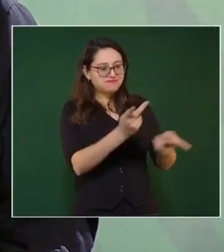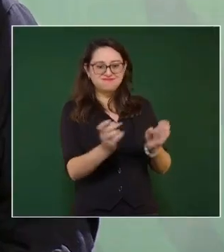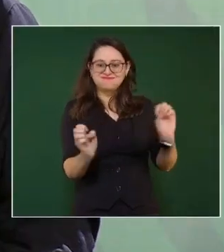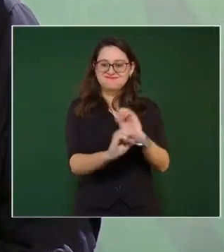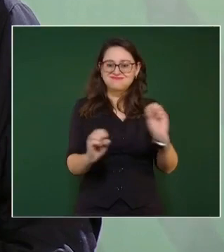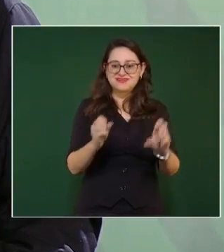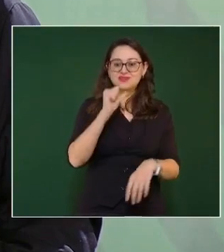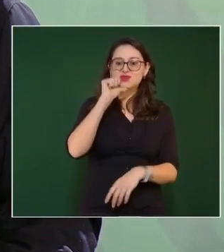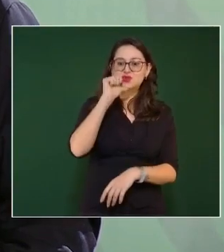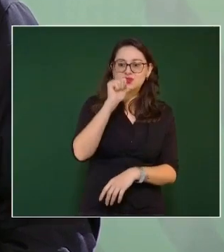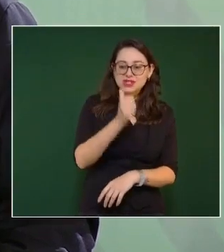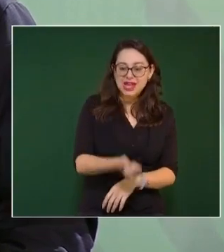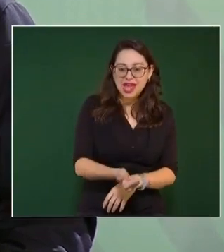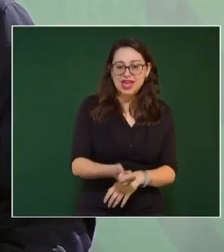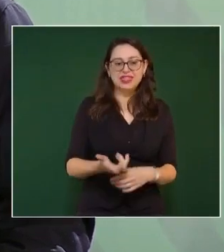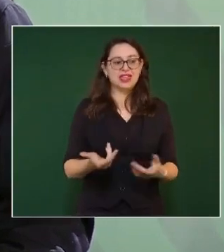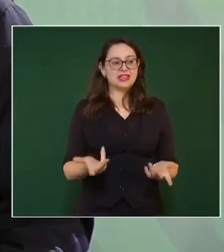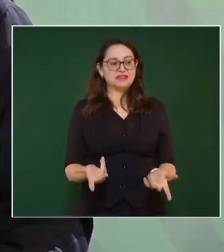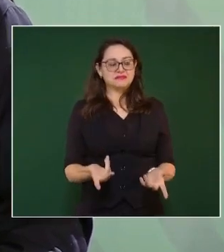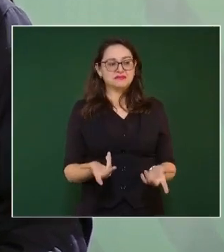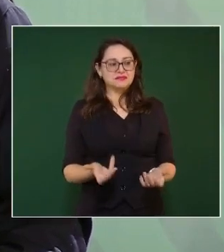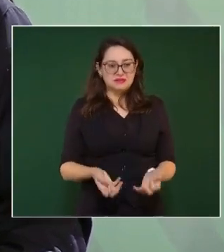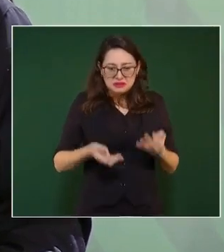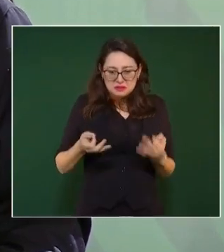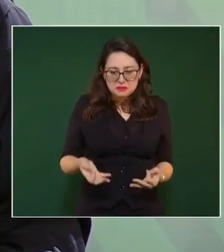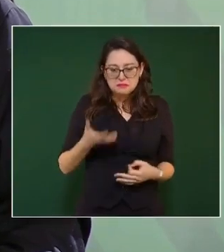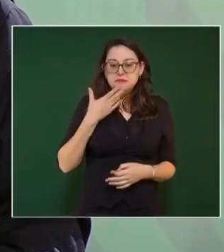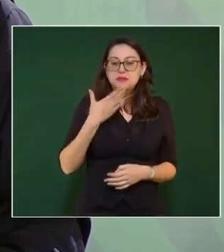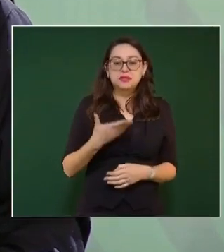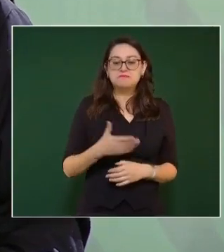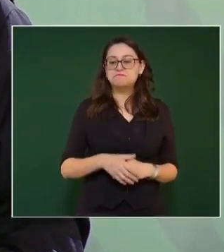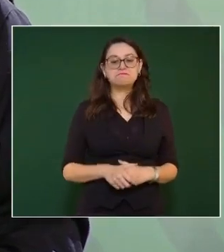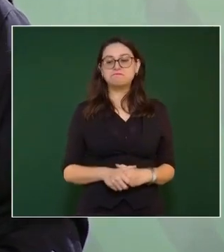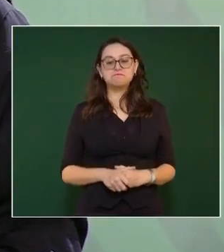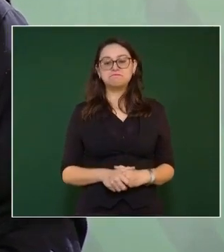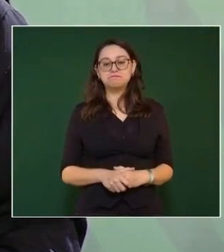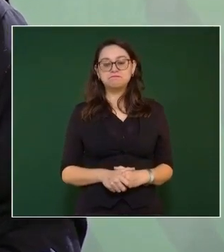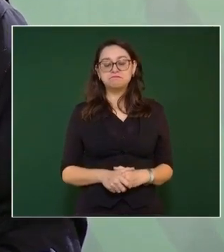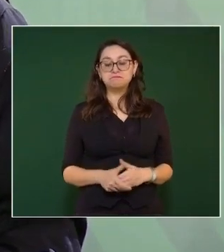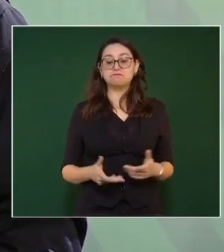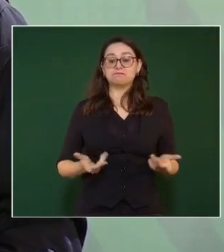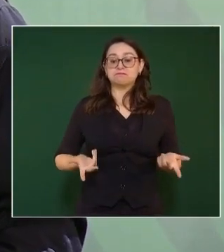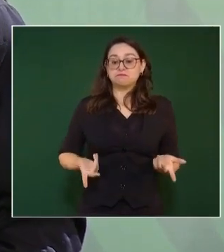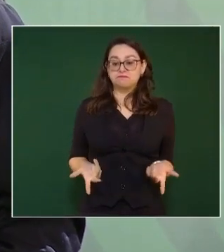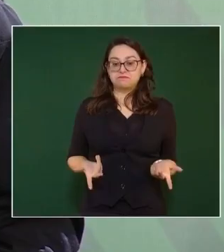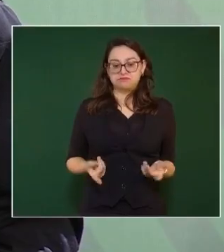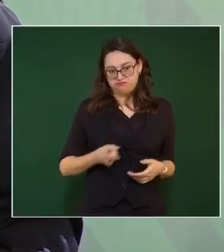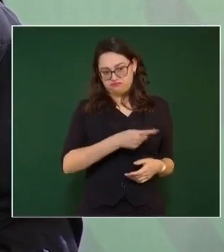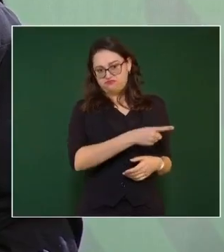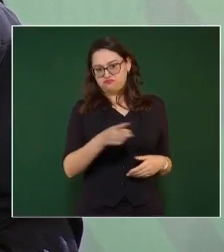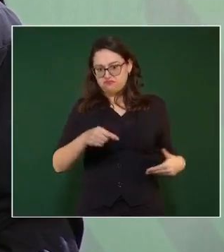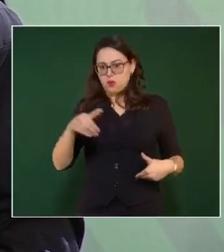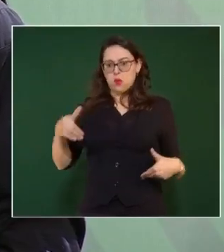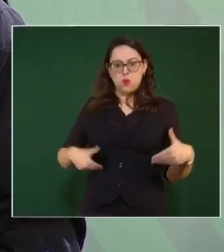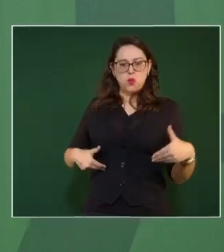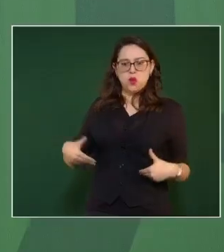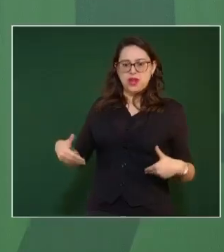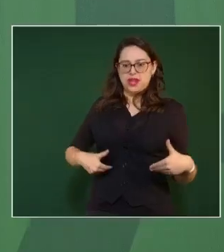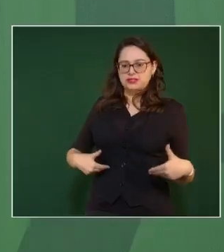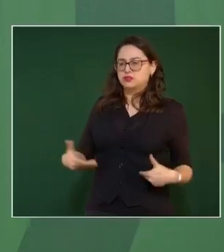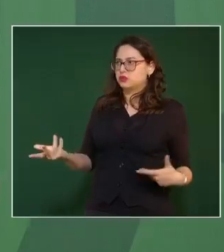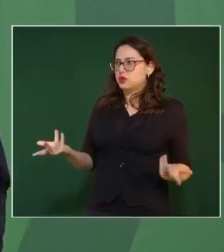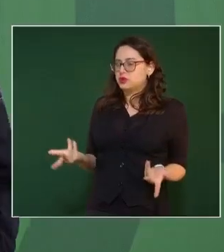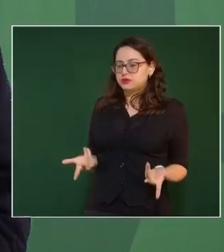no se le preguntó a la gente y los afectados se inconformaron.